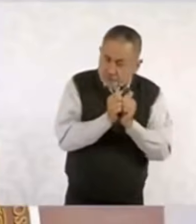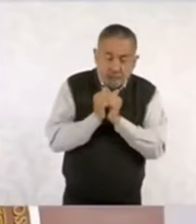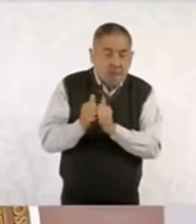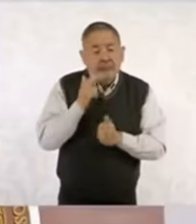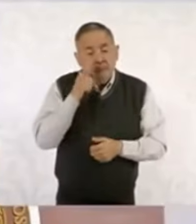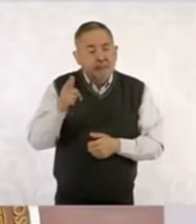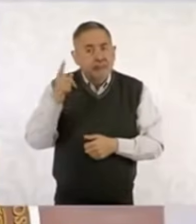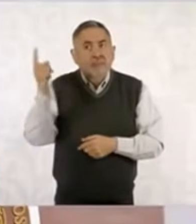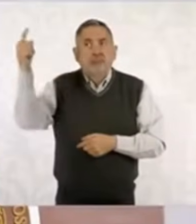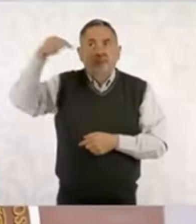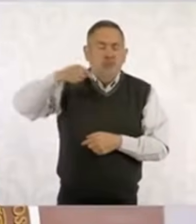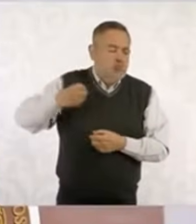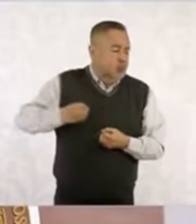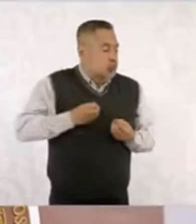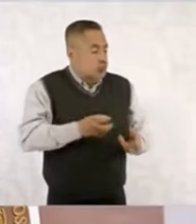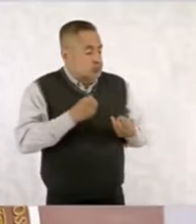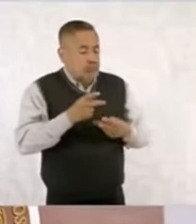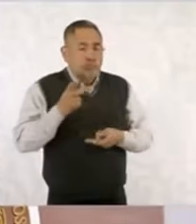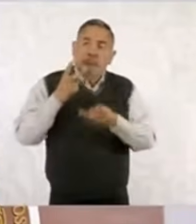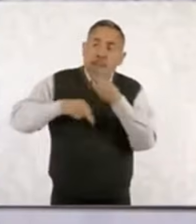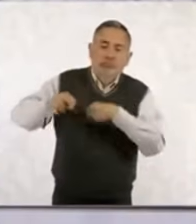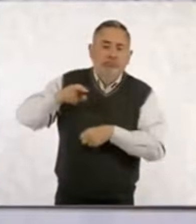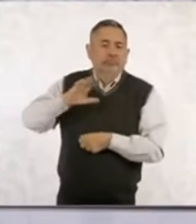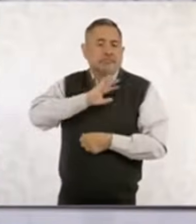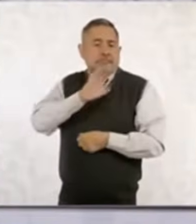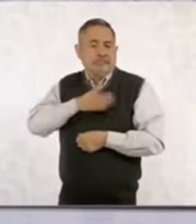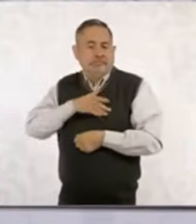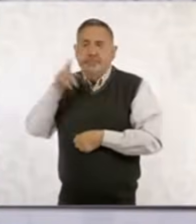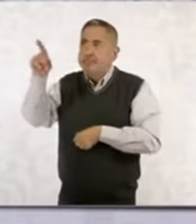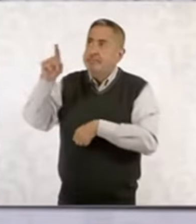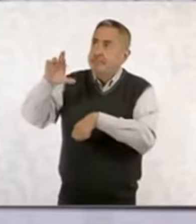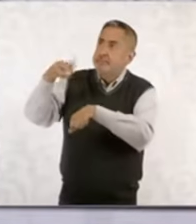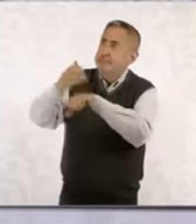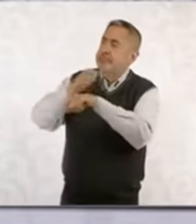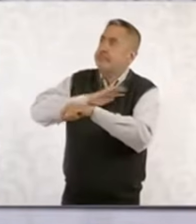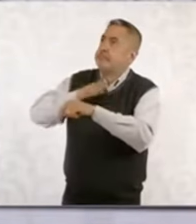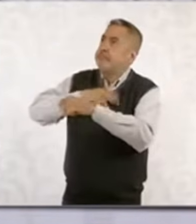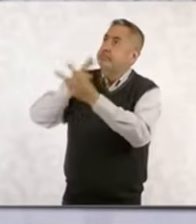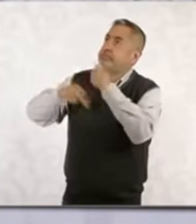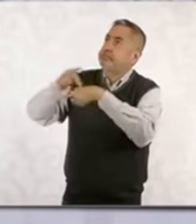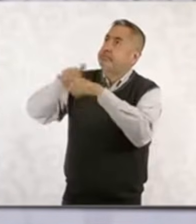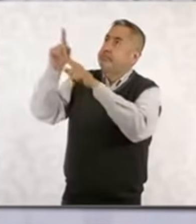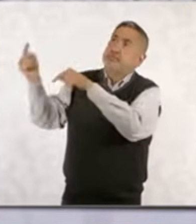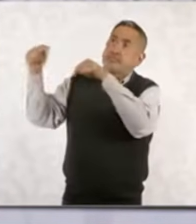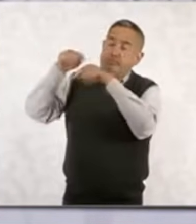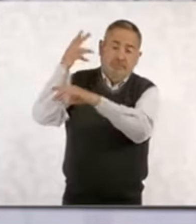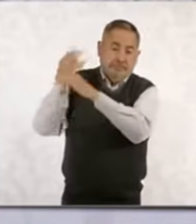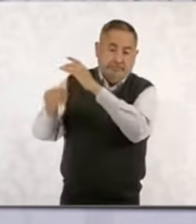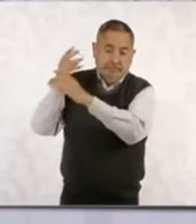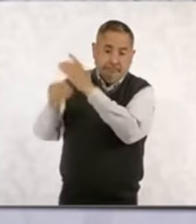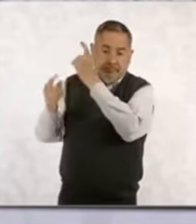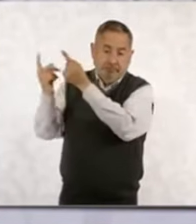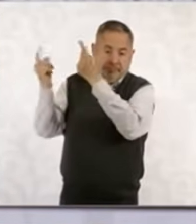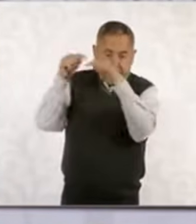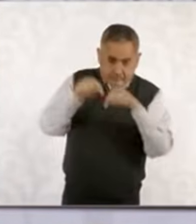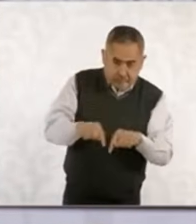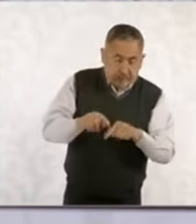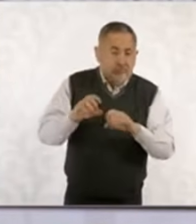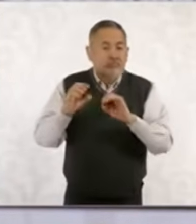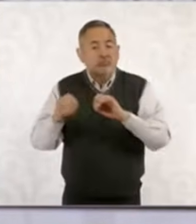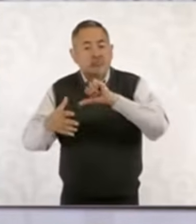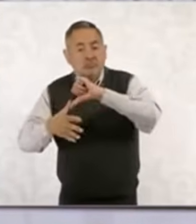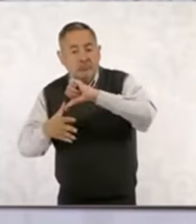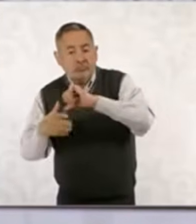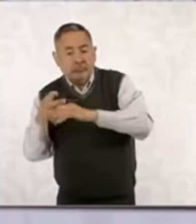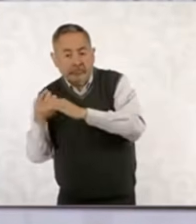mucho, tanto los españoles republicanos como muchos exilados sudamericanos que